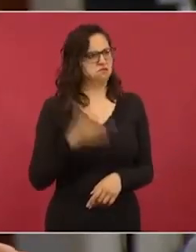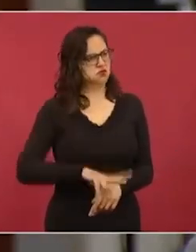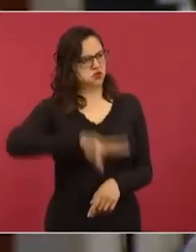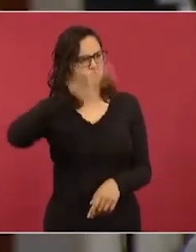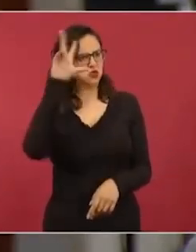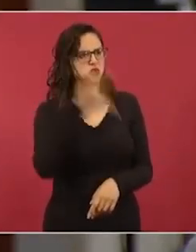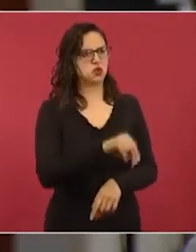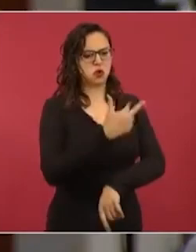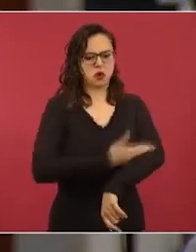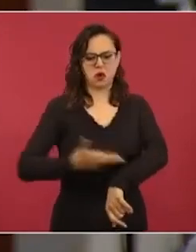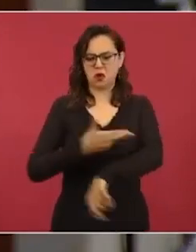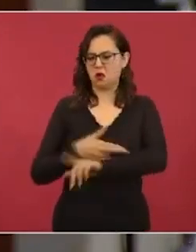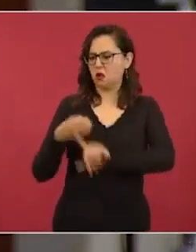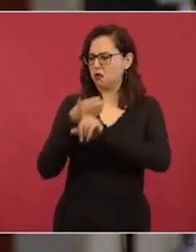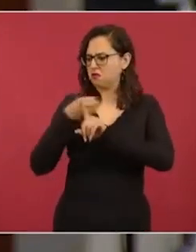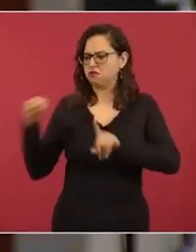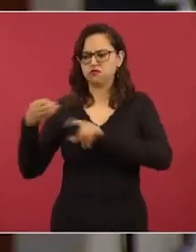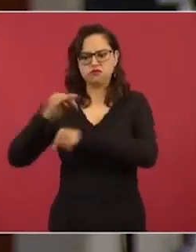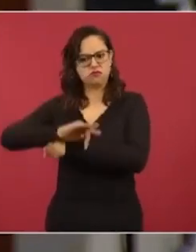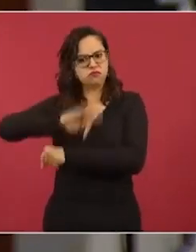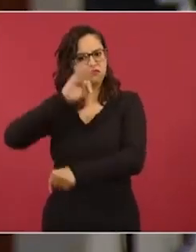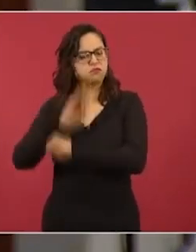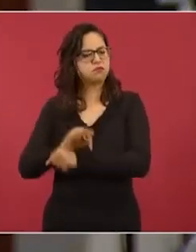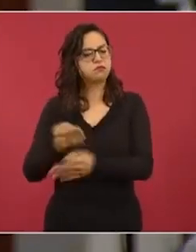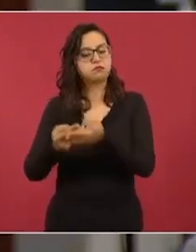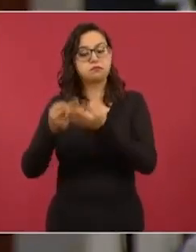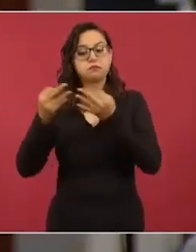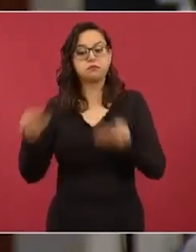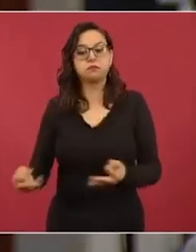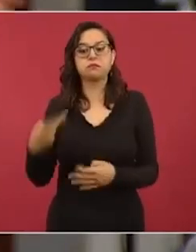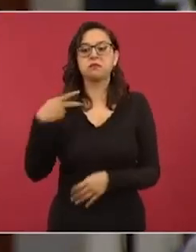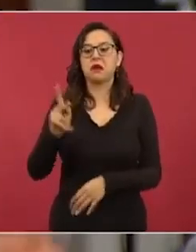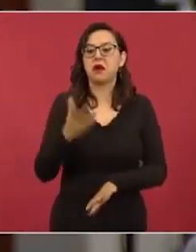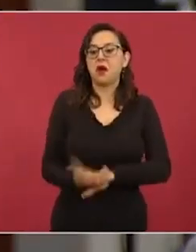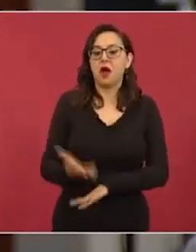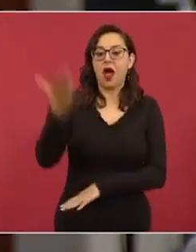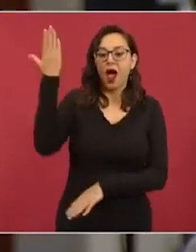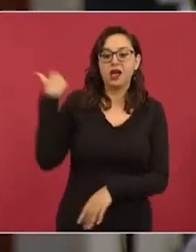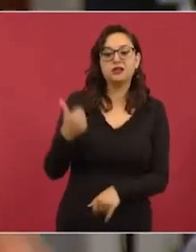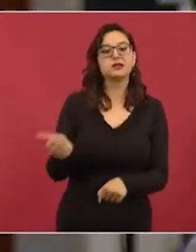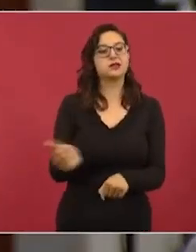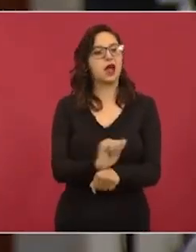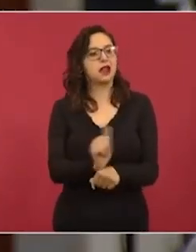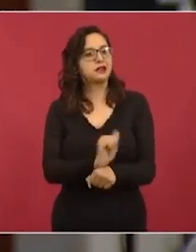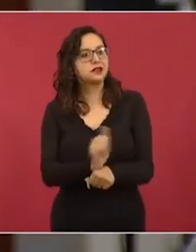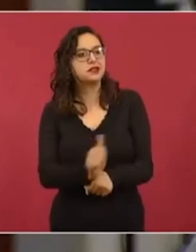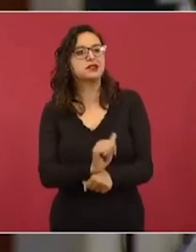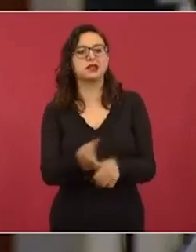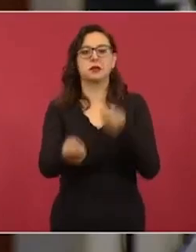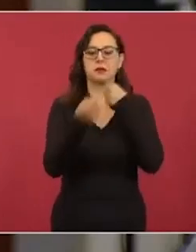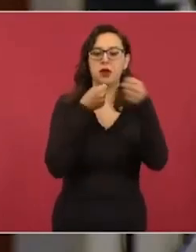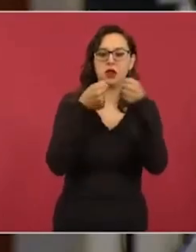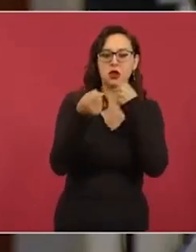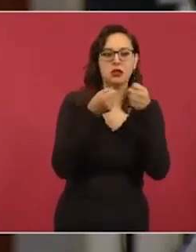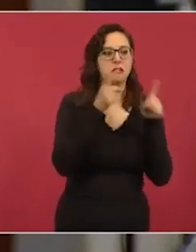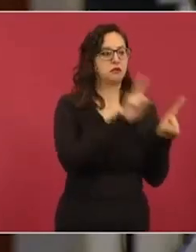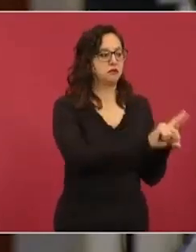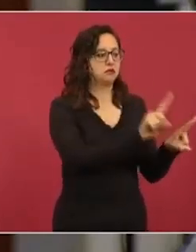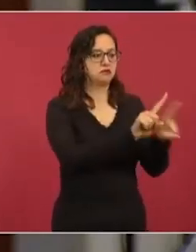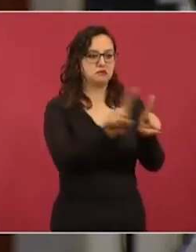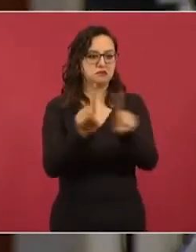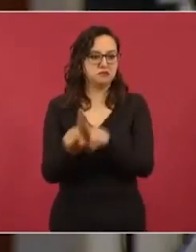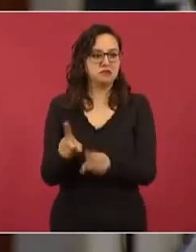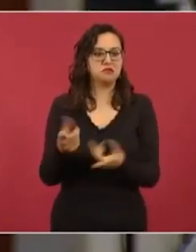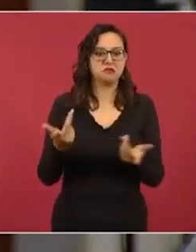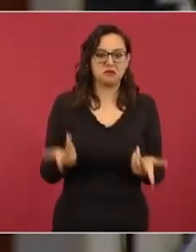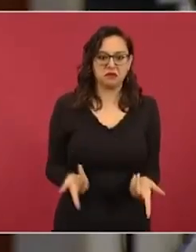se organizaron, pero eso nunca los ayudaron, no hubo artistas, no hubo, era la gente.